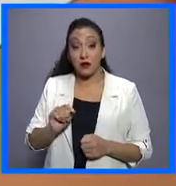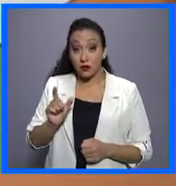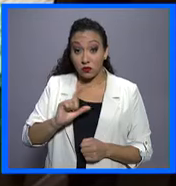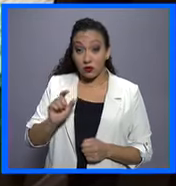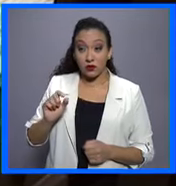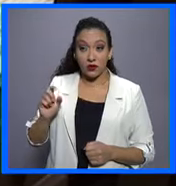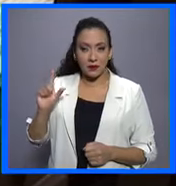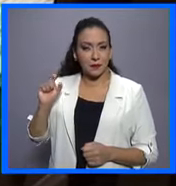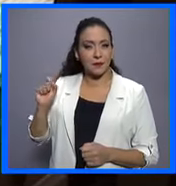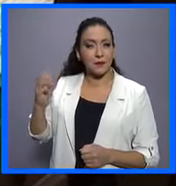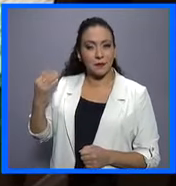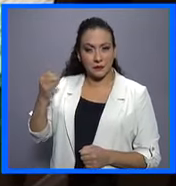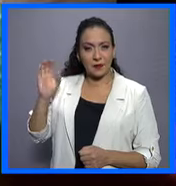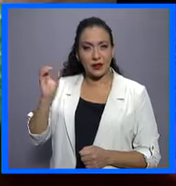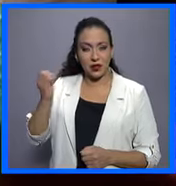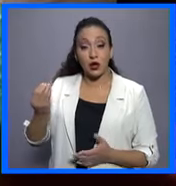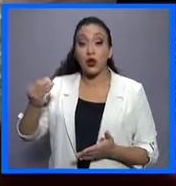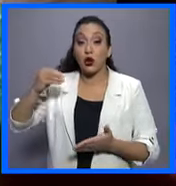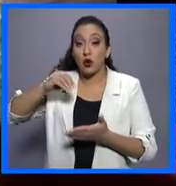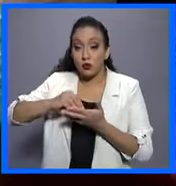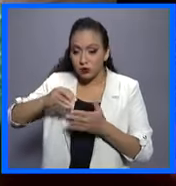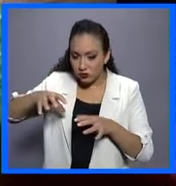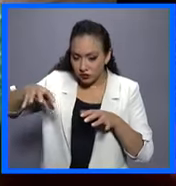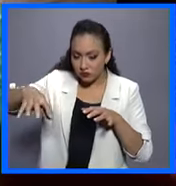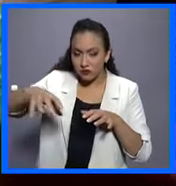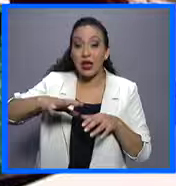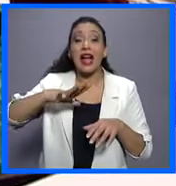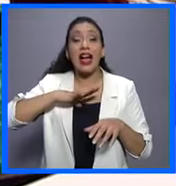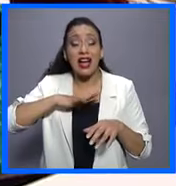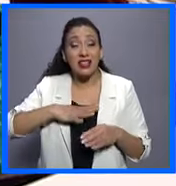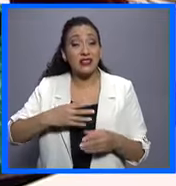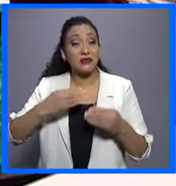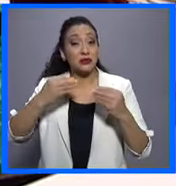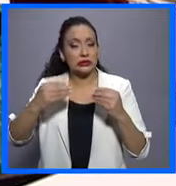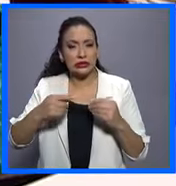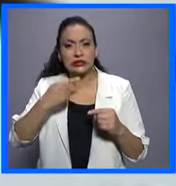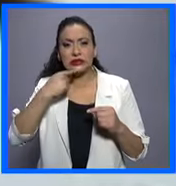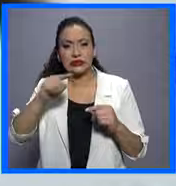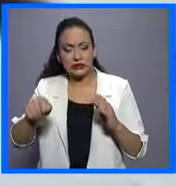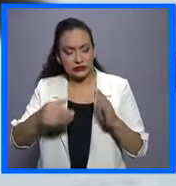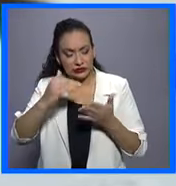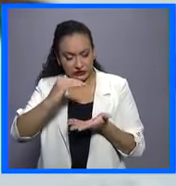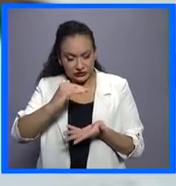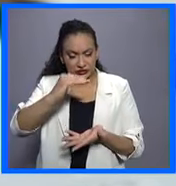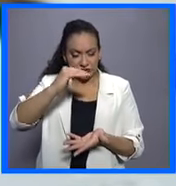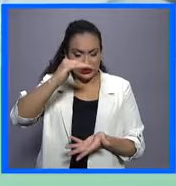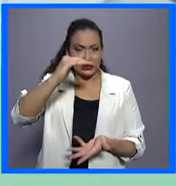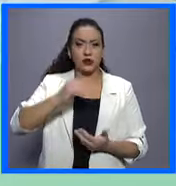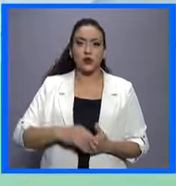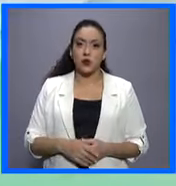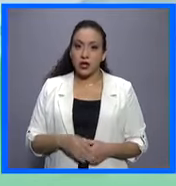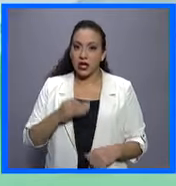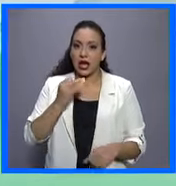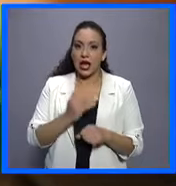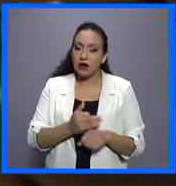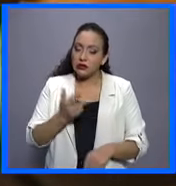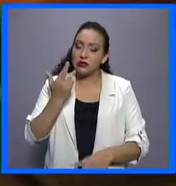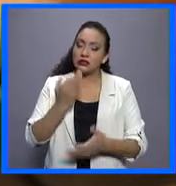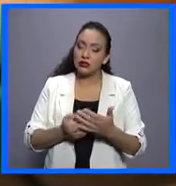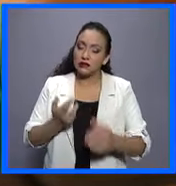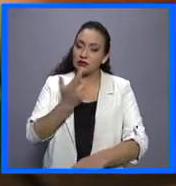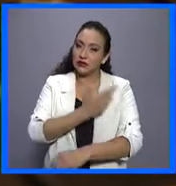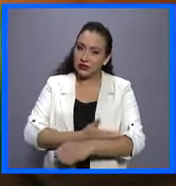el pasado 29 de octubre, hay docenas de casos que a la fecha están en proceso